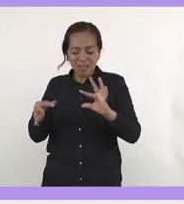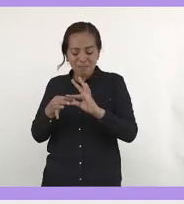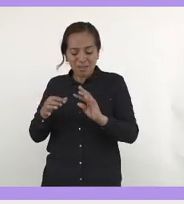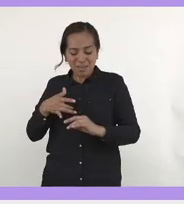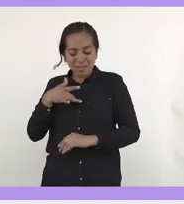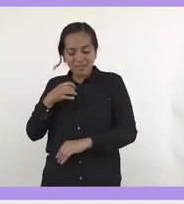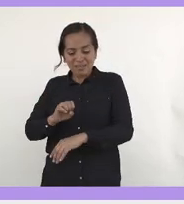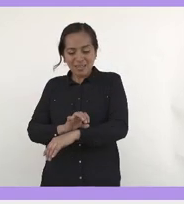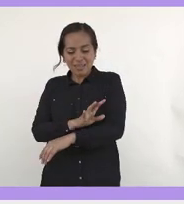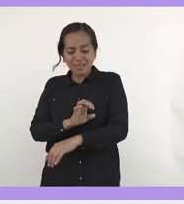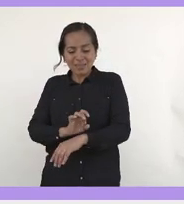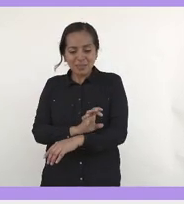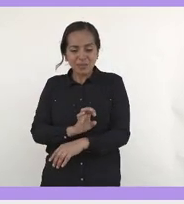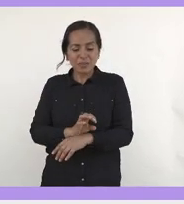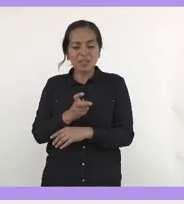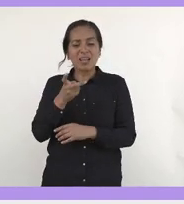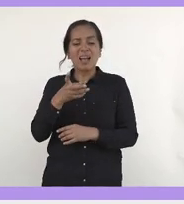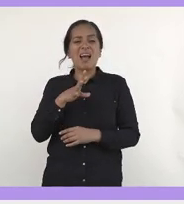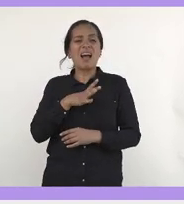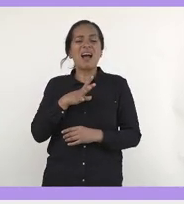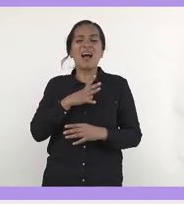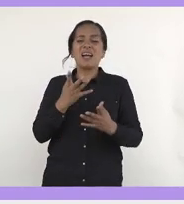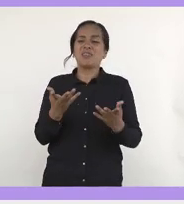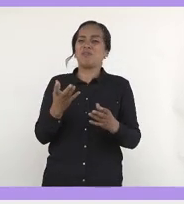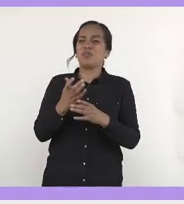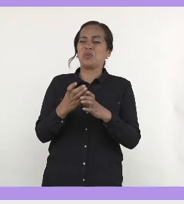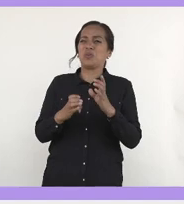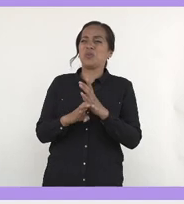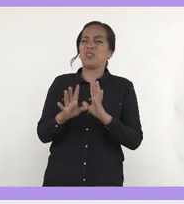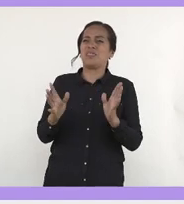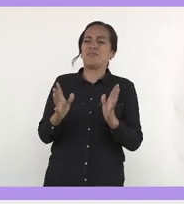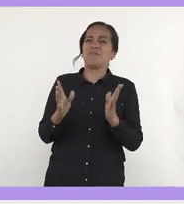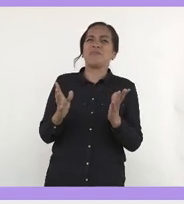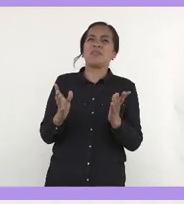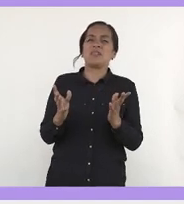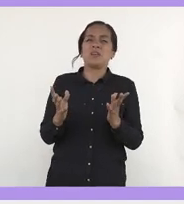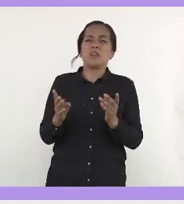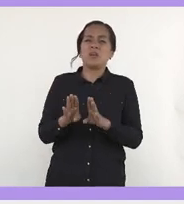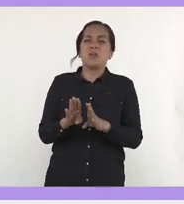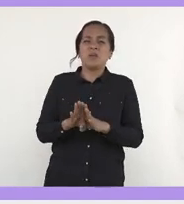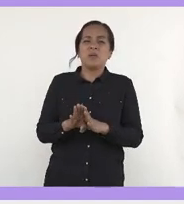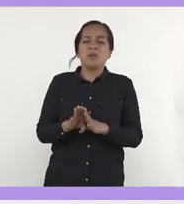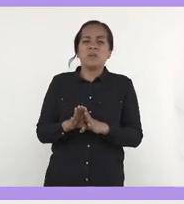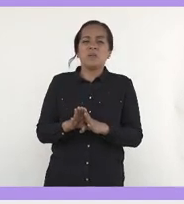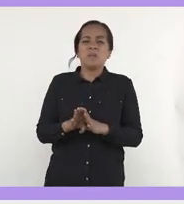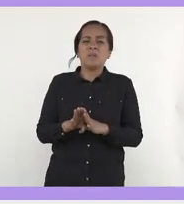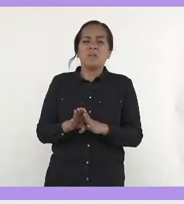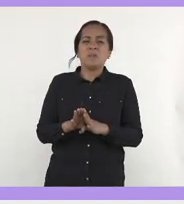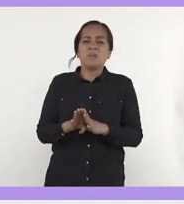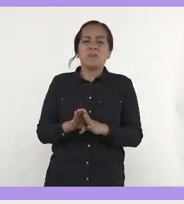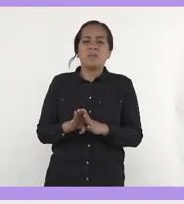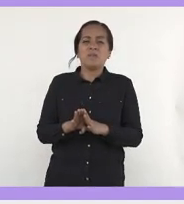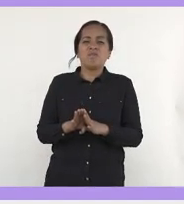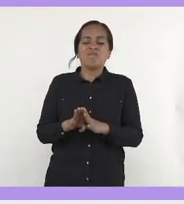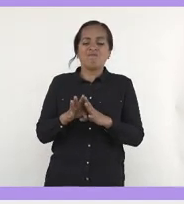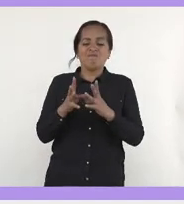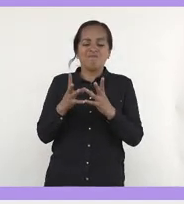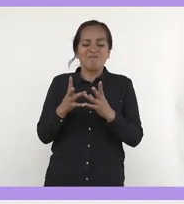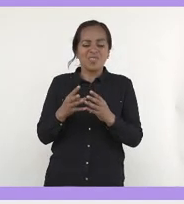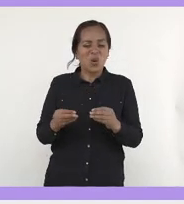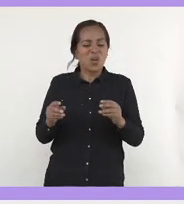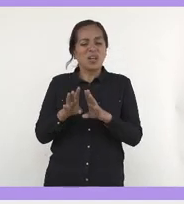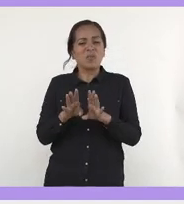y ahí obviamente siempre también movimientos extremos que de repente como no sé diluye no